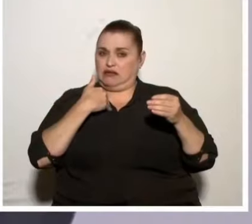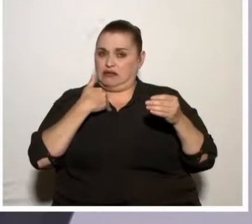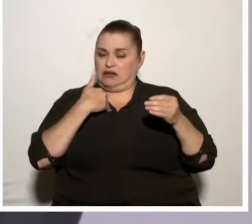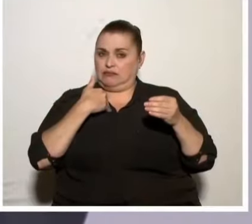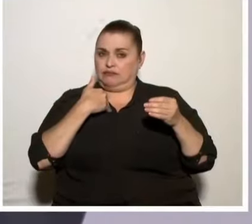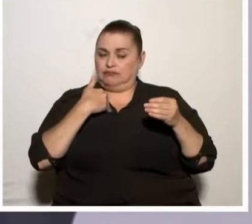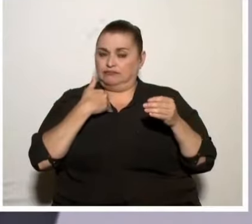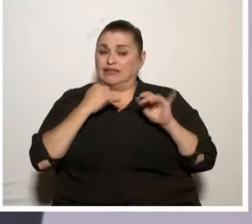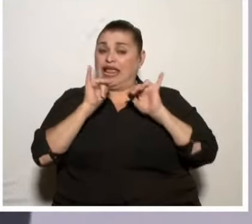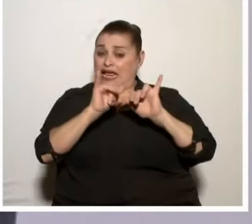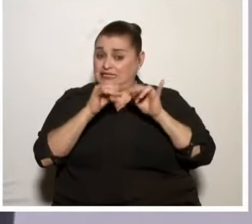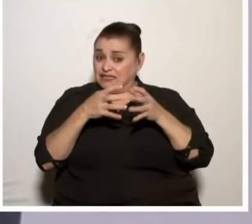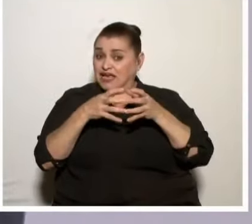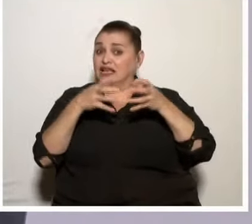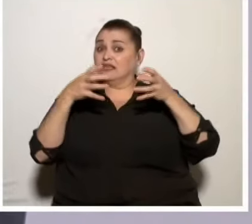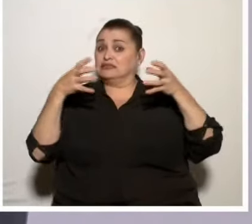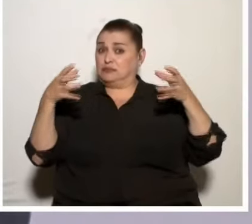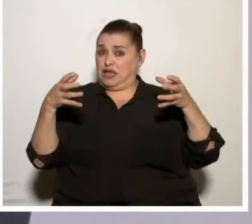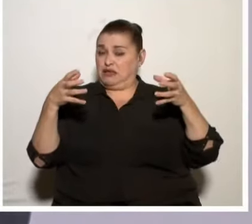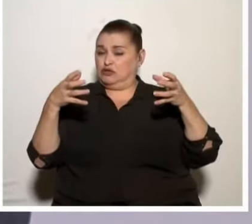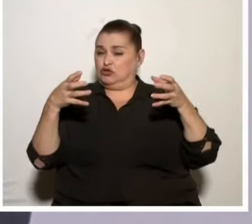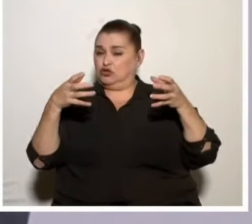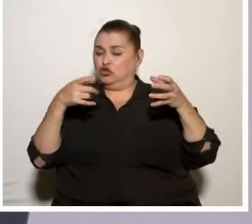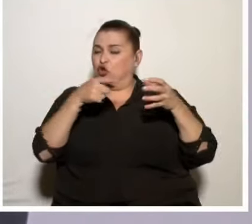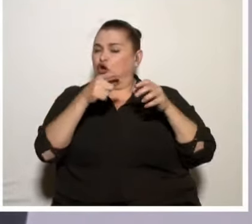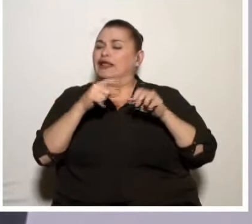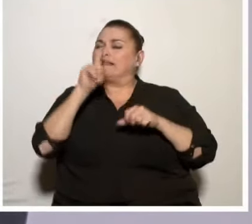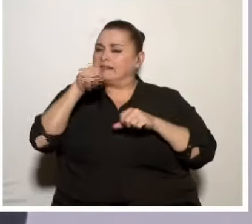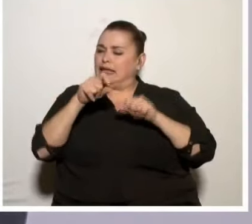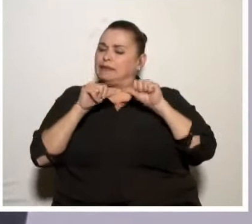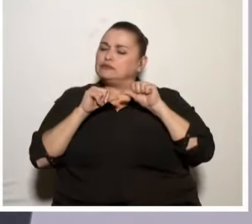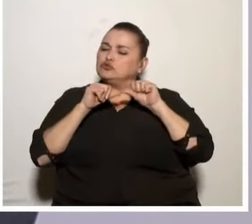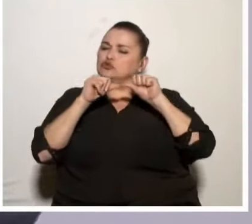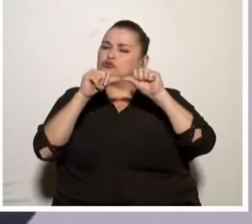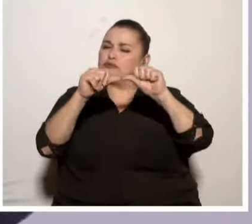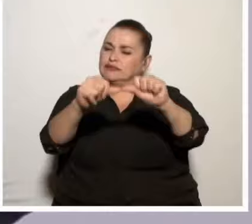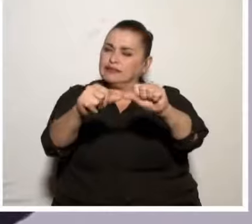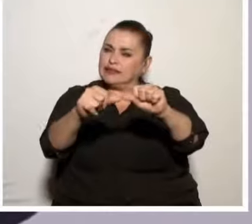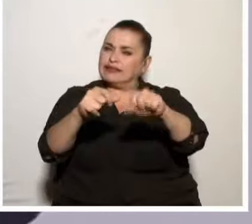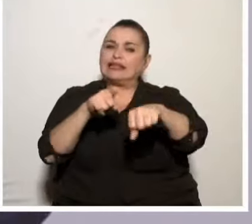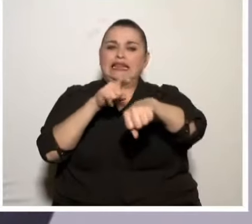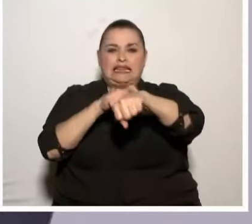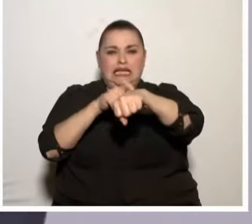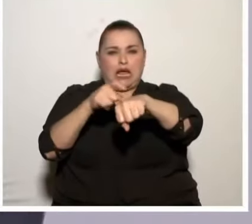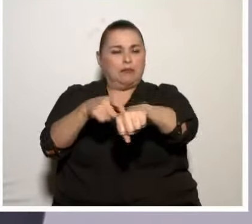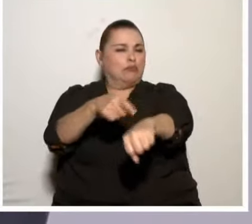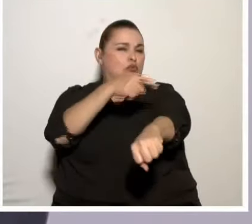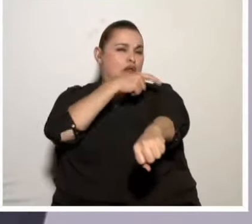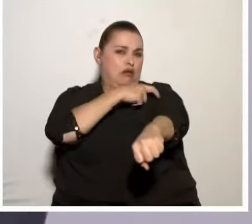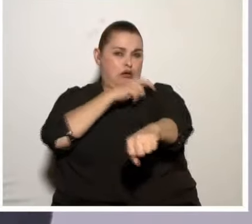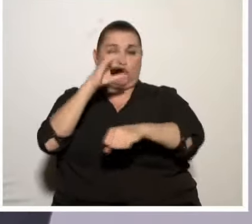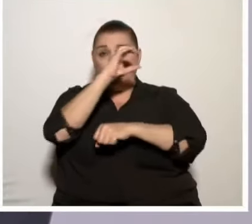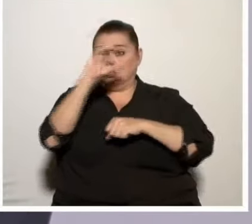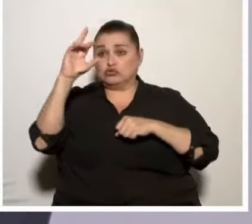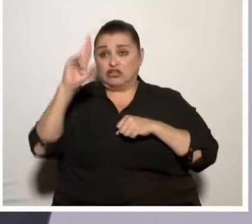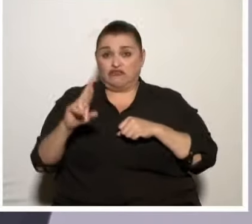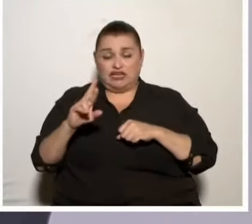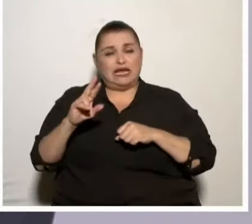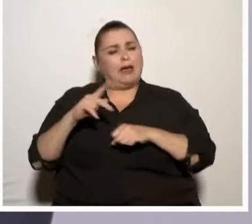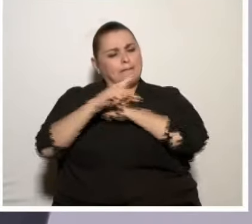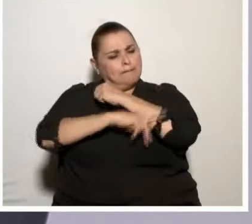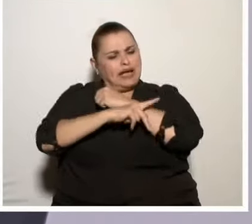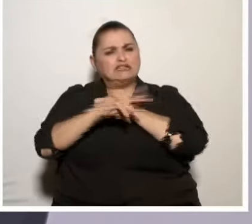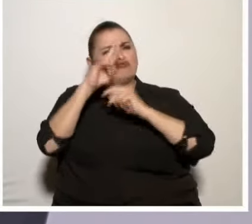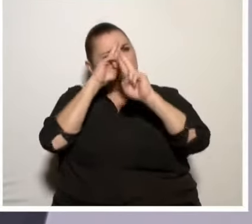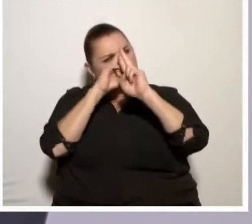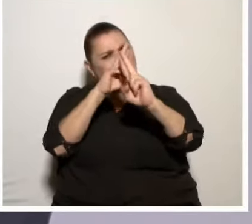ese crecimiento es con sostenibilidad de largo plazo. Costa Rica ha sido un país que respetamos el